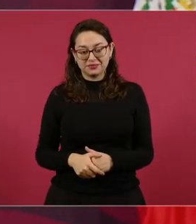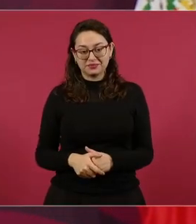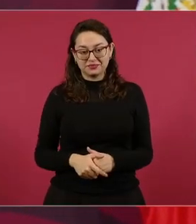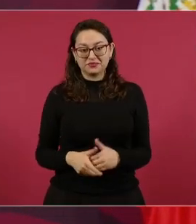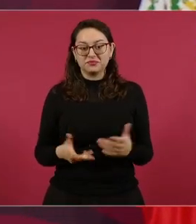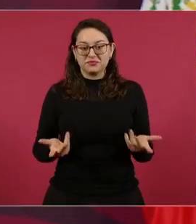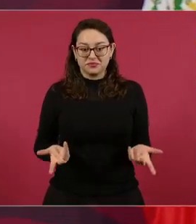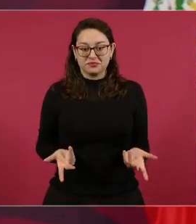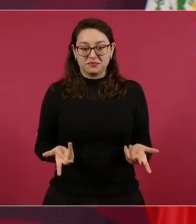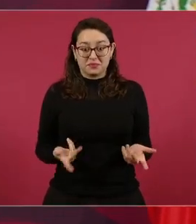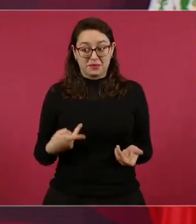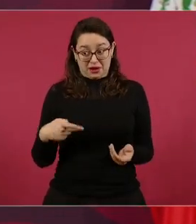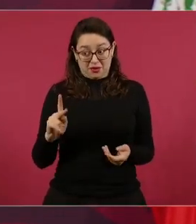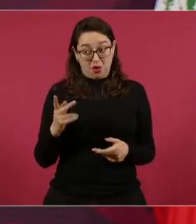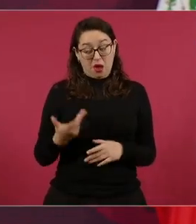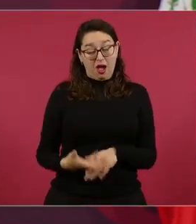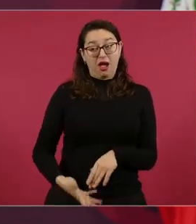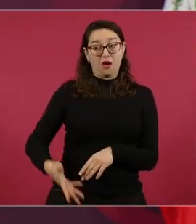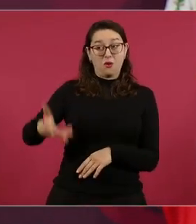de inicio